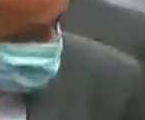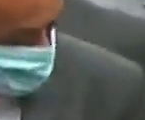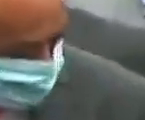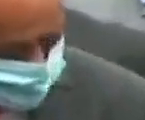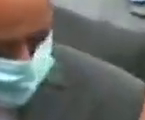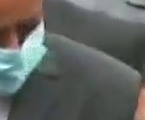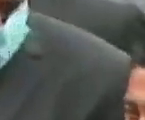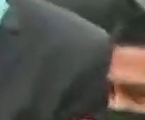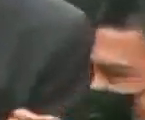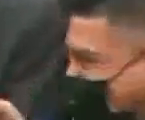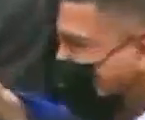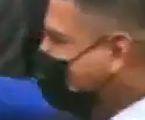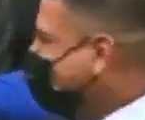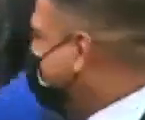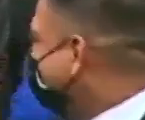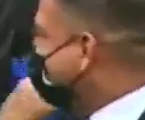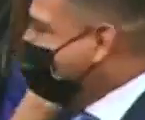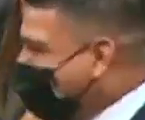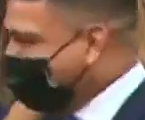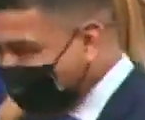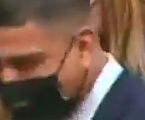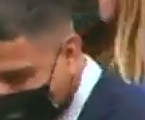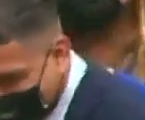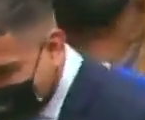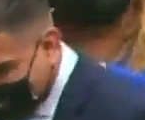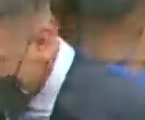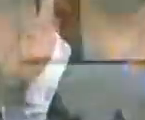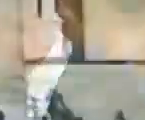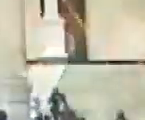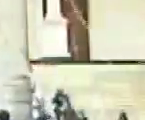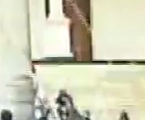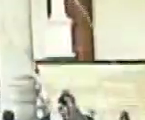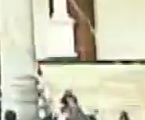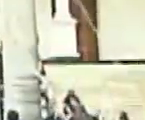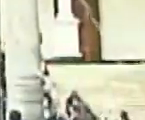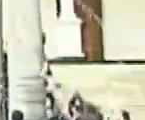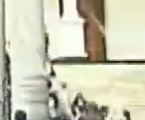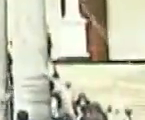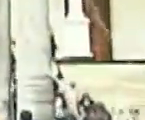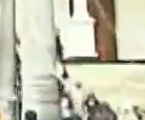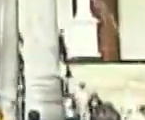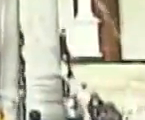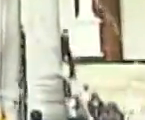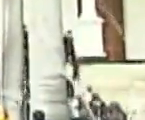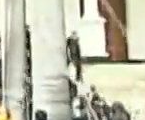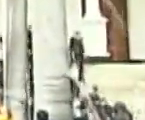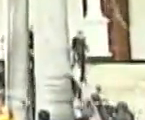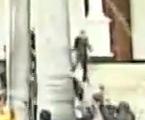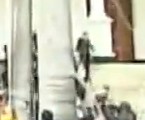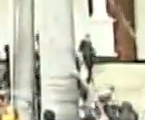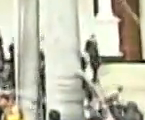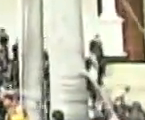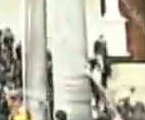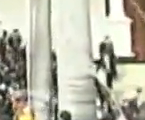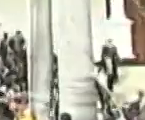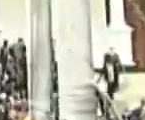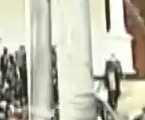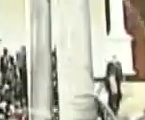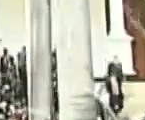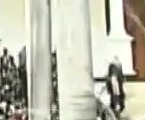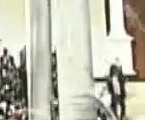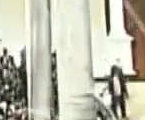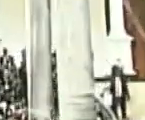protección del pueblo venezolano, de la mujer, del hombre, de los niños, de la patria, y también comenzar